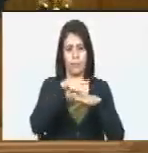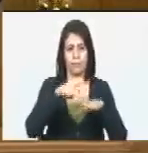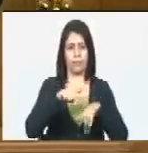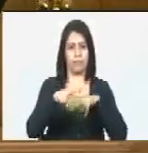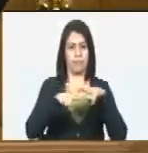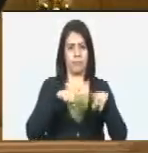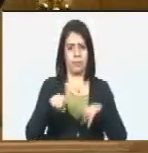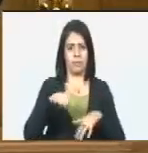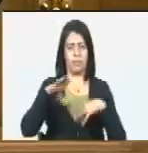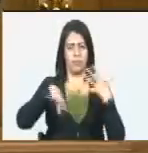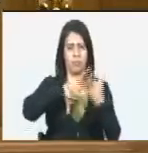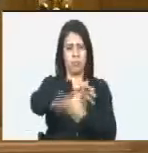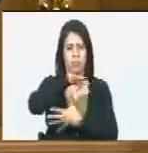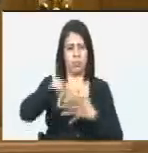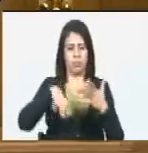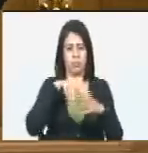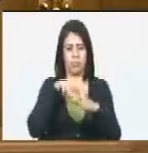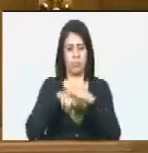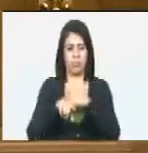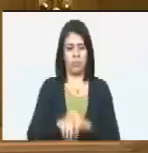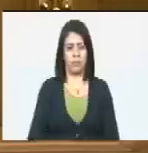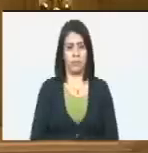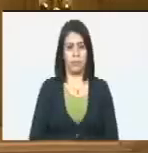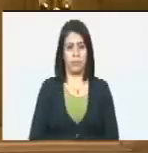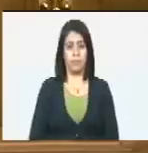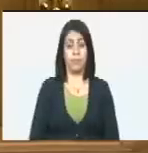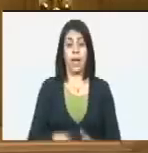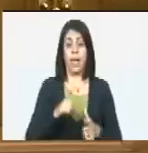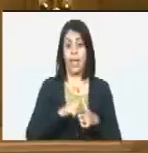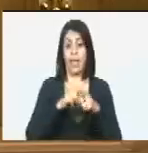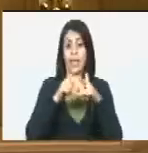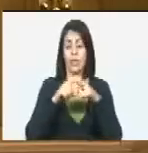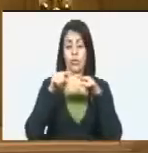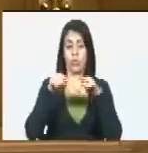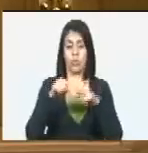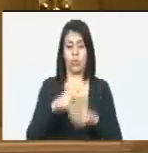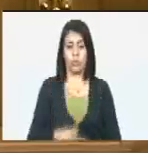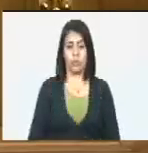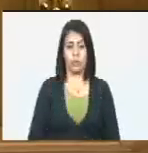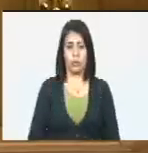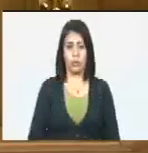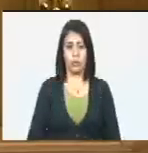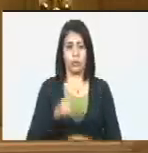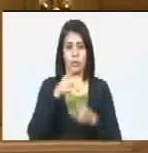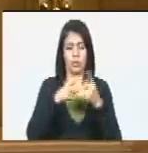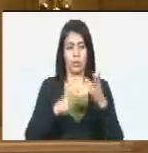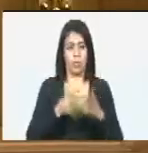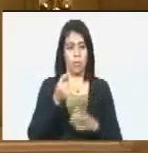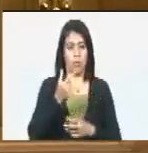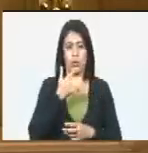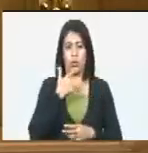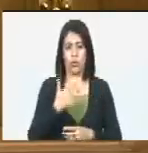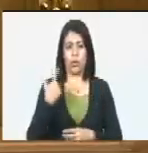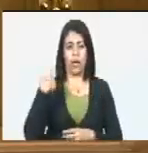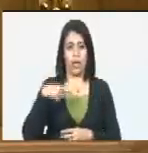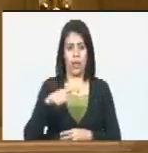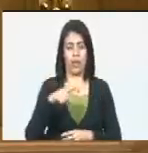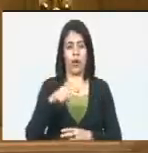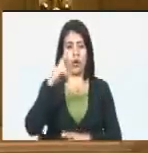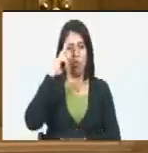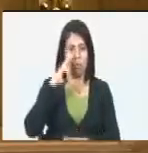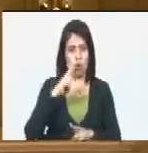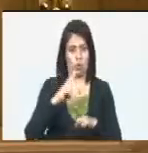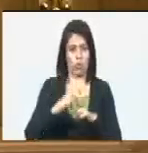digamos, internacional. Por eso, compañero, una cosa que poco se dice, hay que rendir tributo a todos